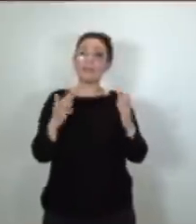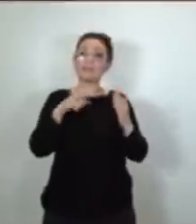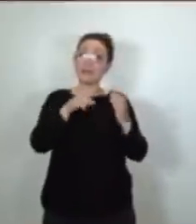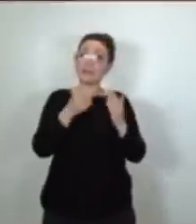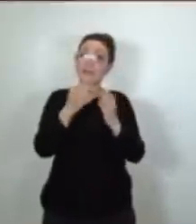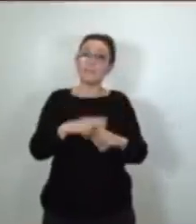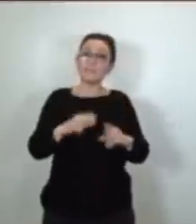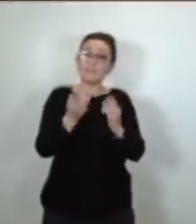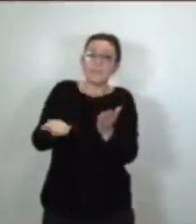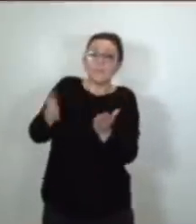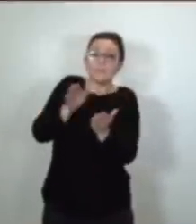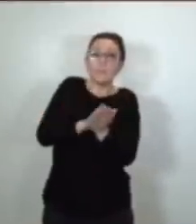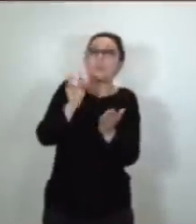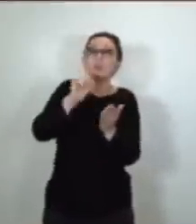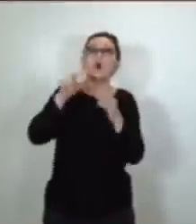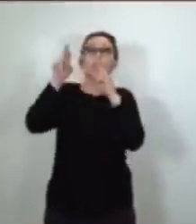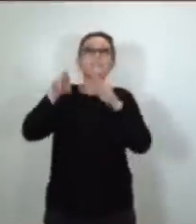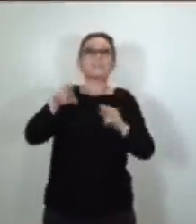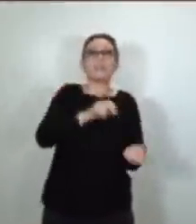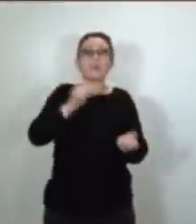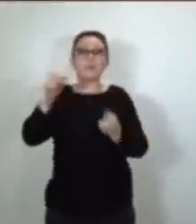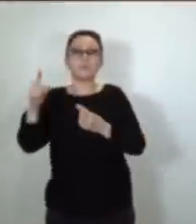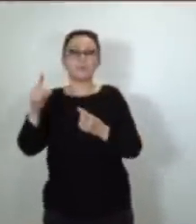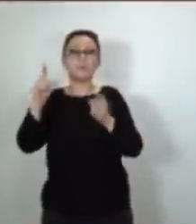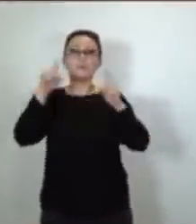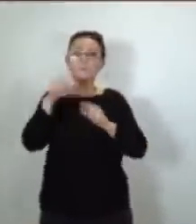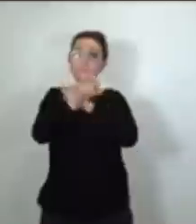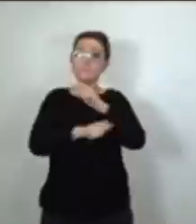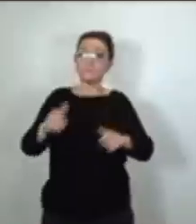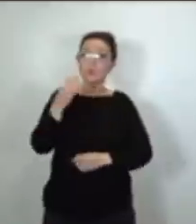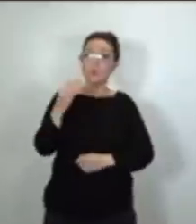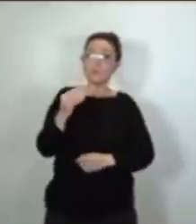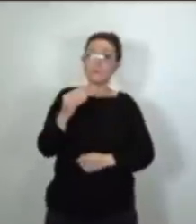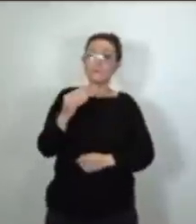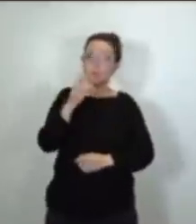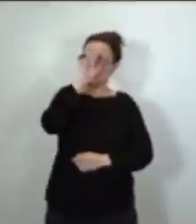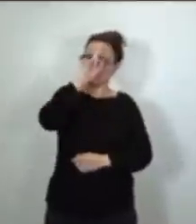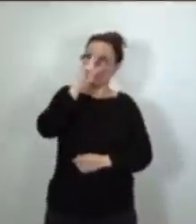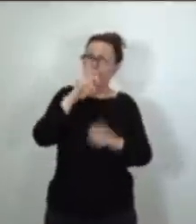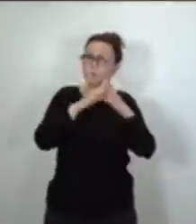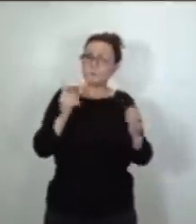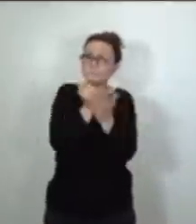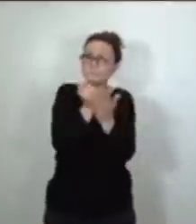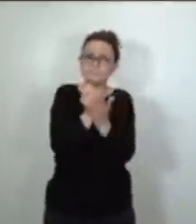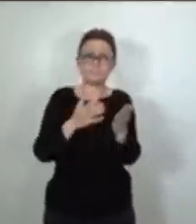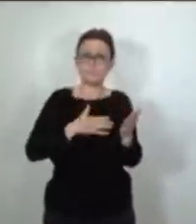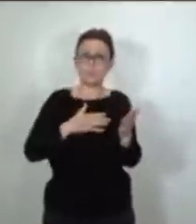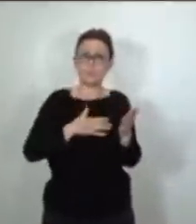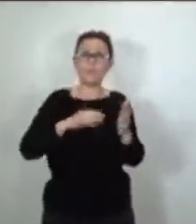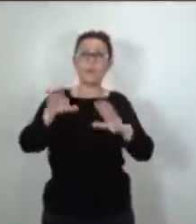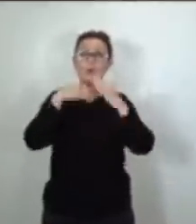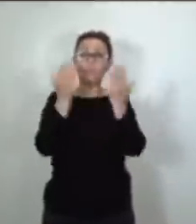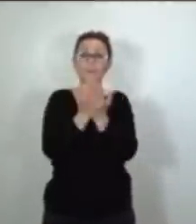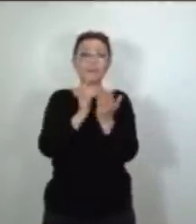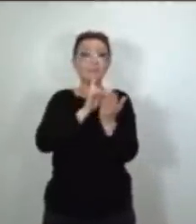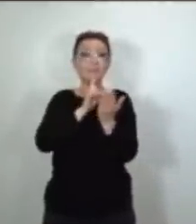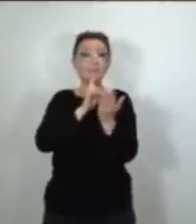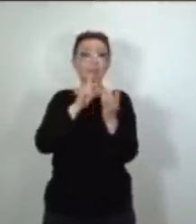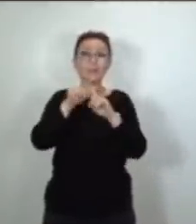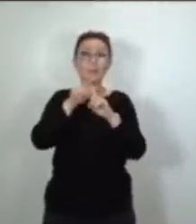residencia, a los jóvenes preocupados por no poder pagar la universidad o porque no tenemos un planeta B de repuesto para